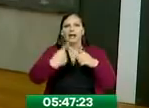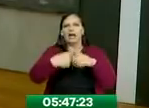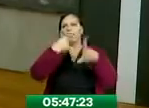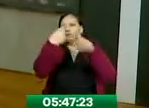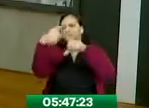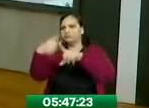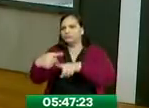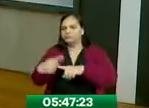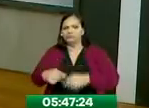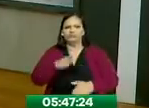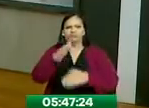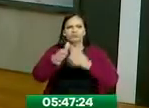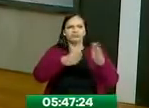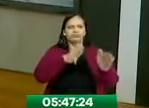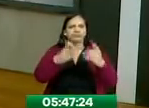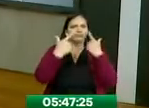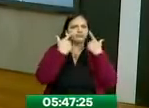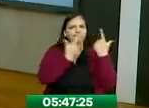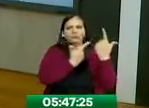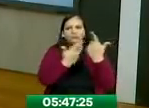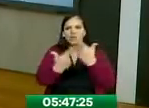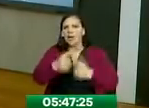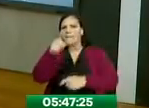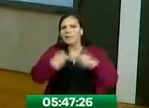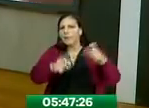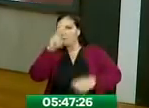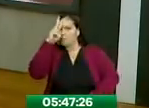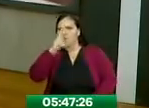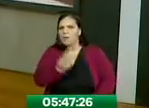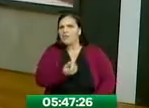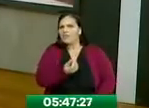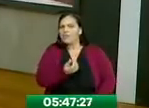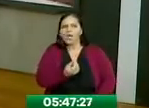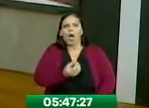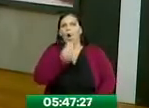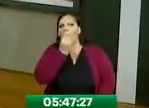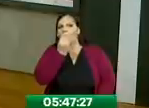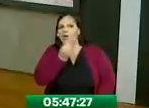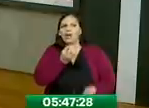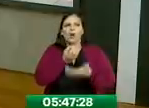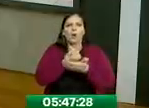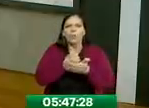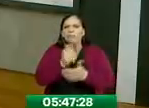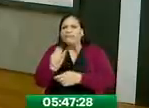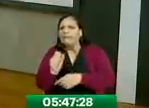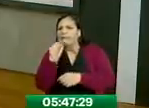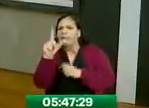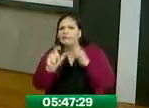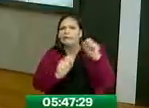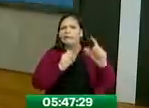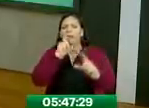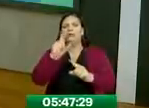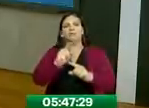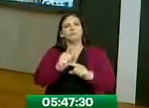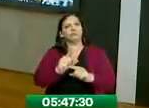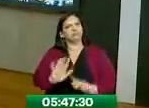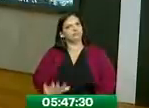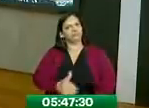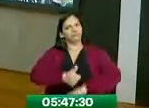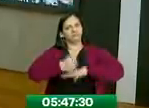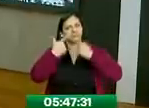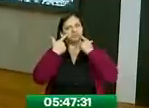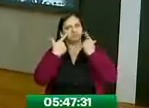en los mercados durante la emergencia sanitaria. Algunos productos inclusive estaban triplicados en su